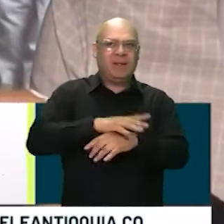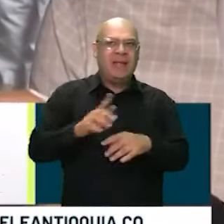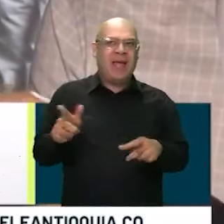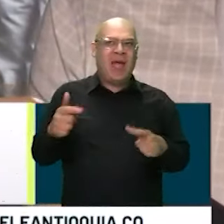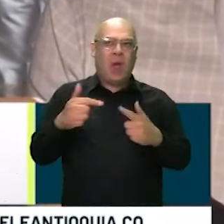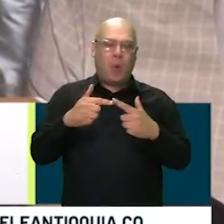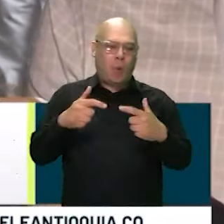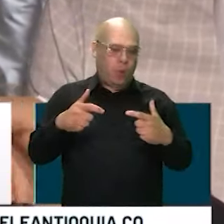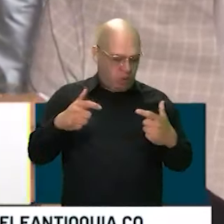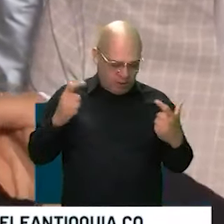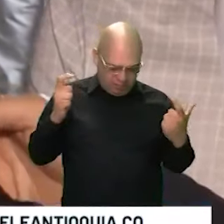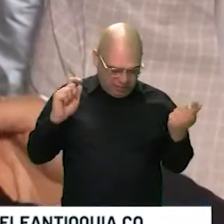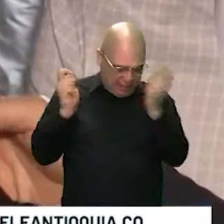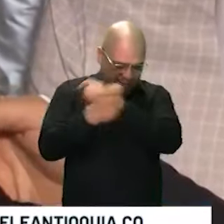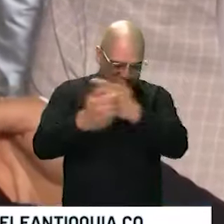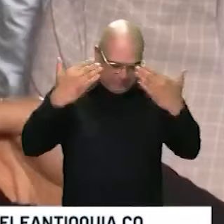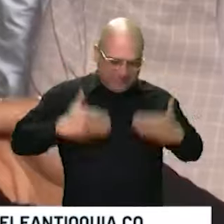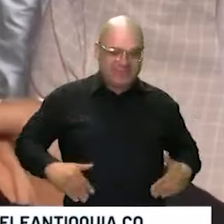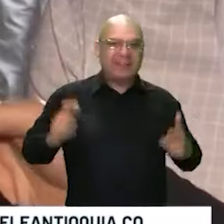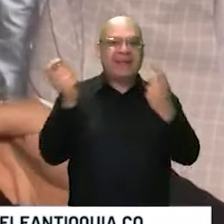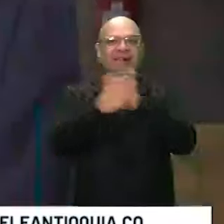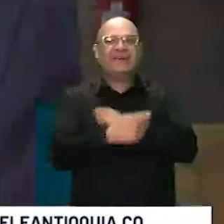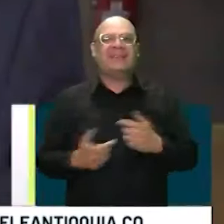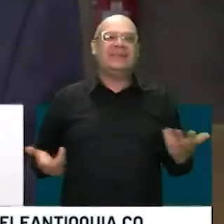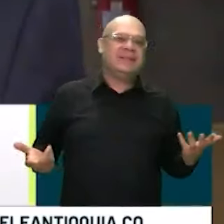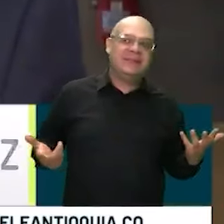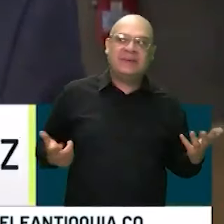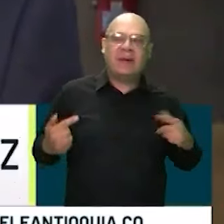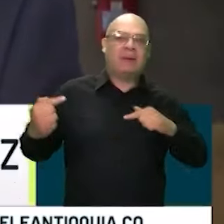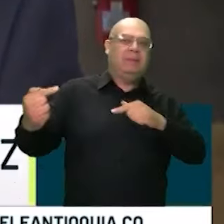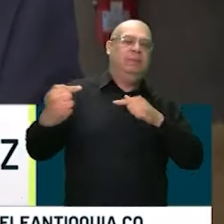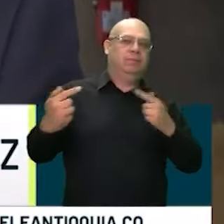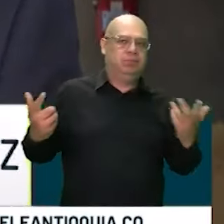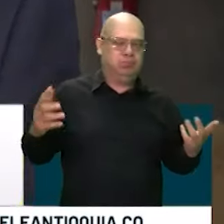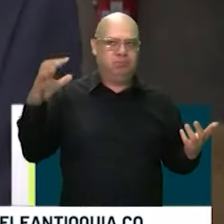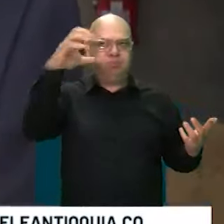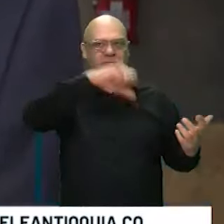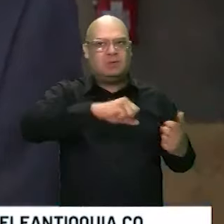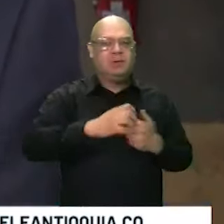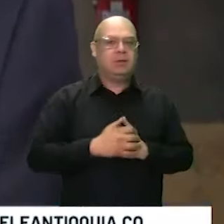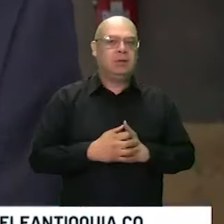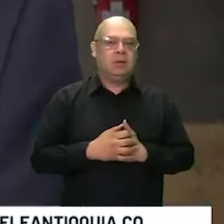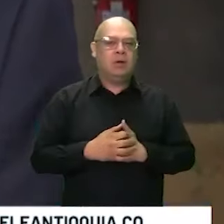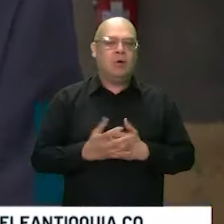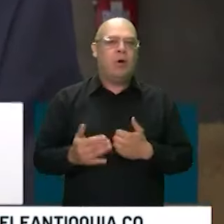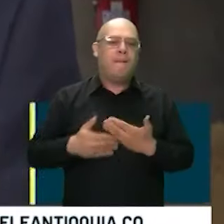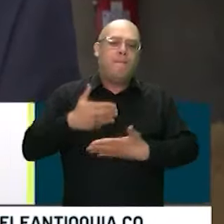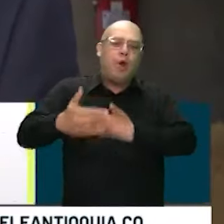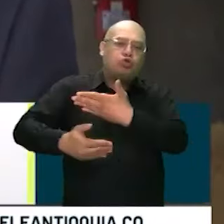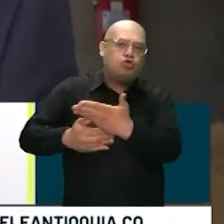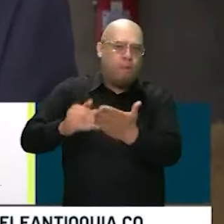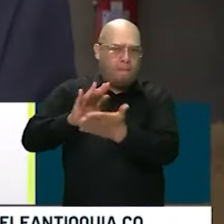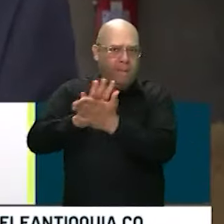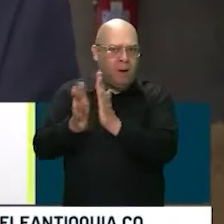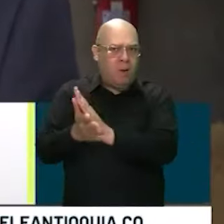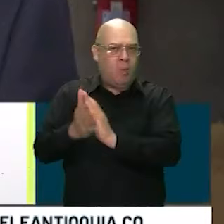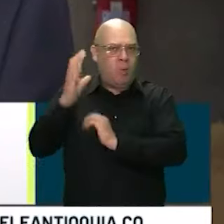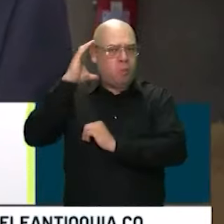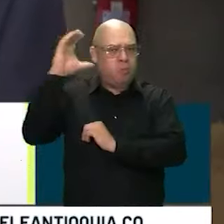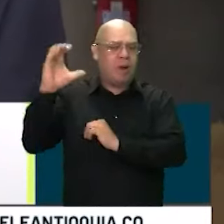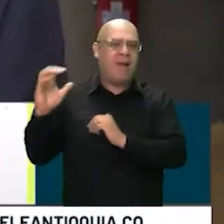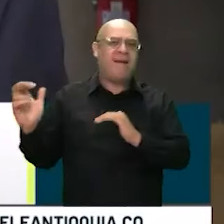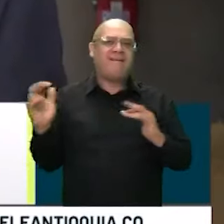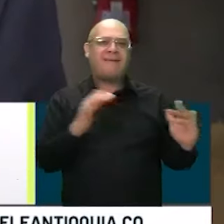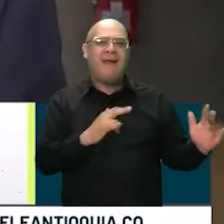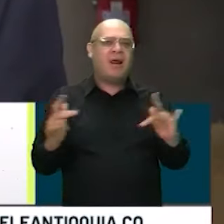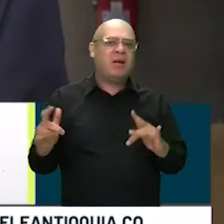para evitar la confrontación con la fuerza pública. No es posible que estemos hablando de un proceso de paz donde la guerrilla está más activa